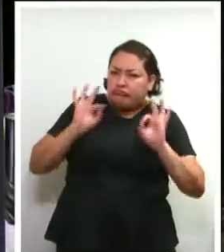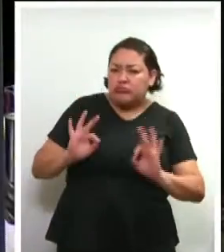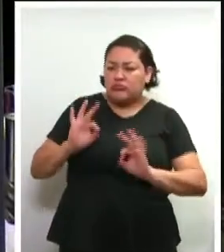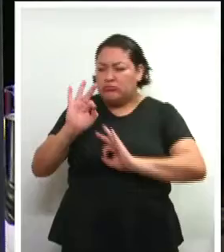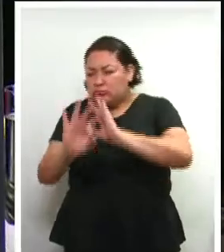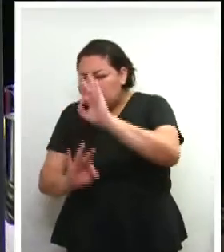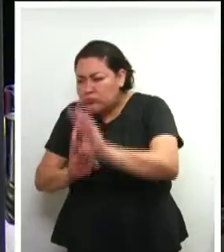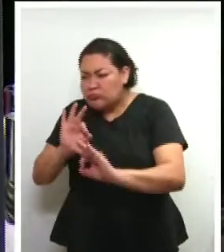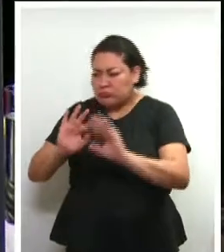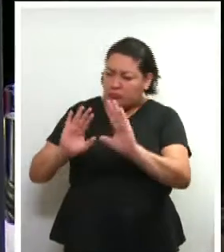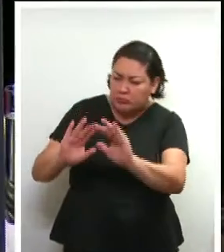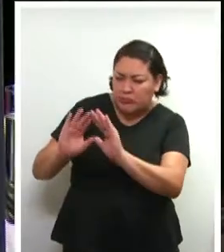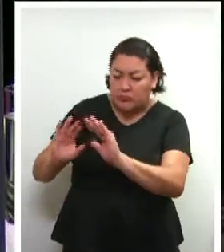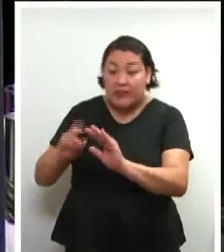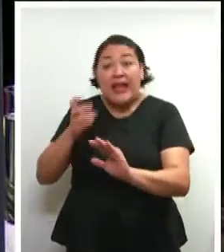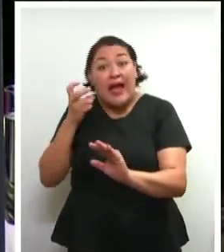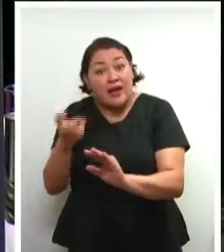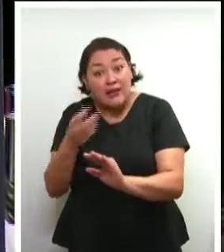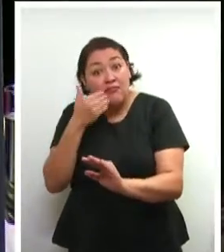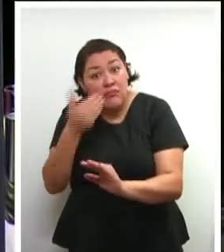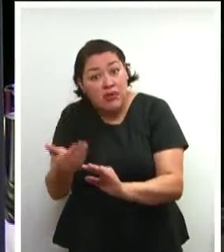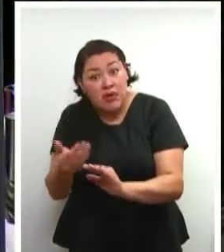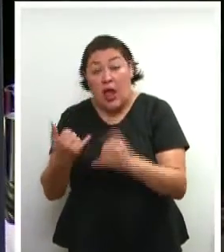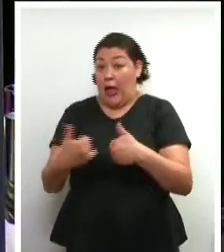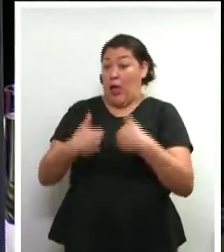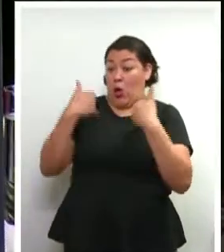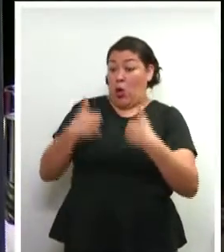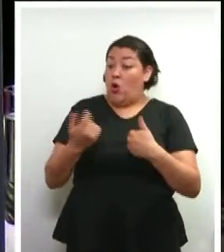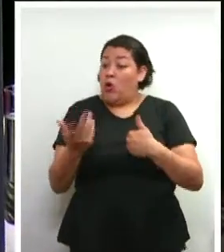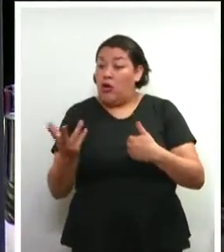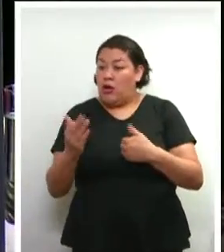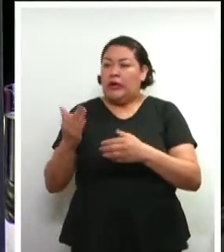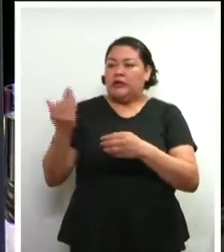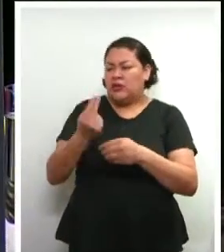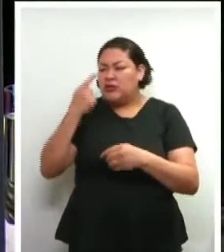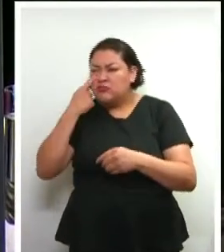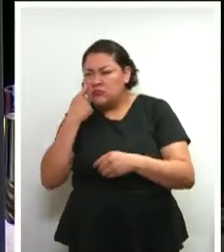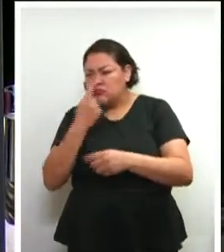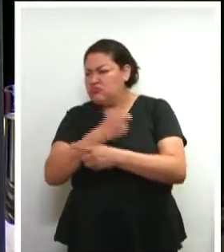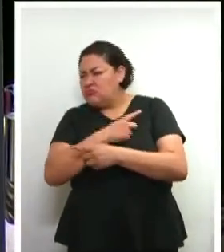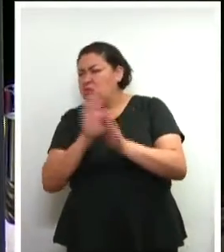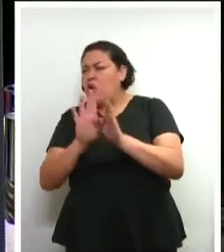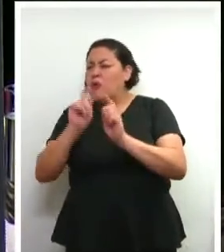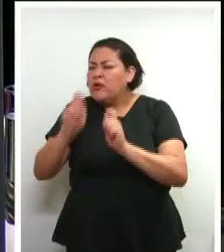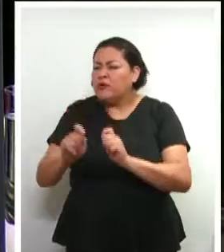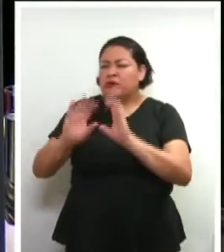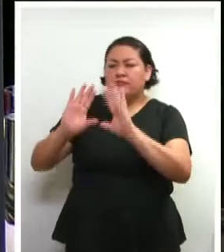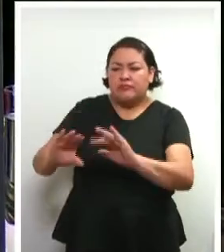familia. Debemos de instruir a los jóvenes en el camino correcto y así en su vejez no la van a